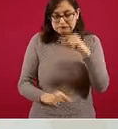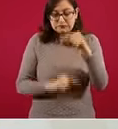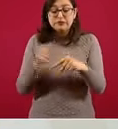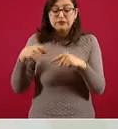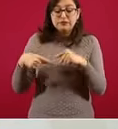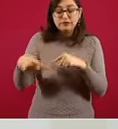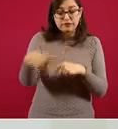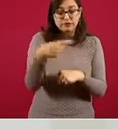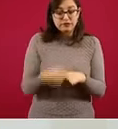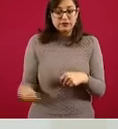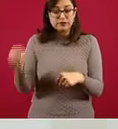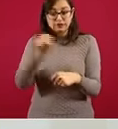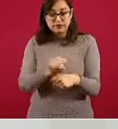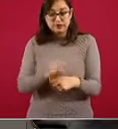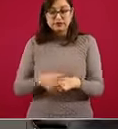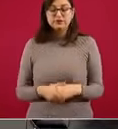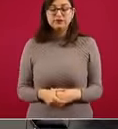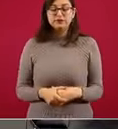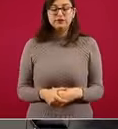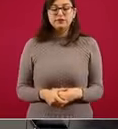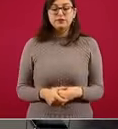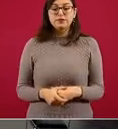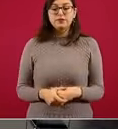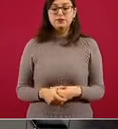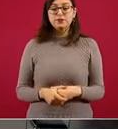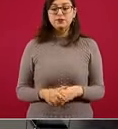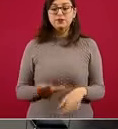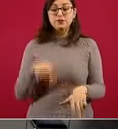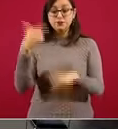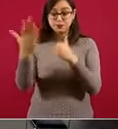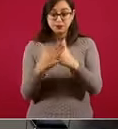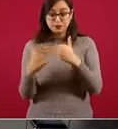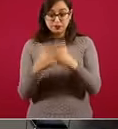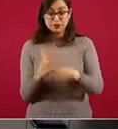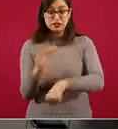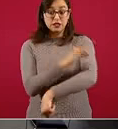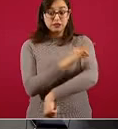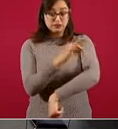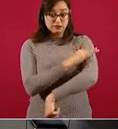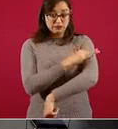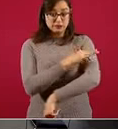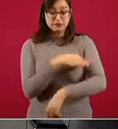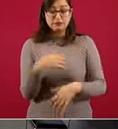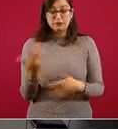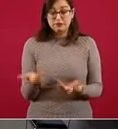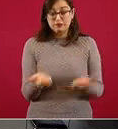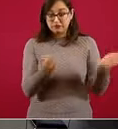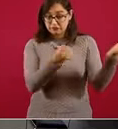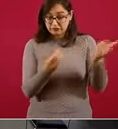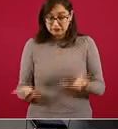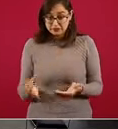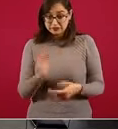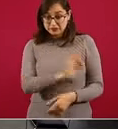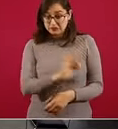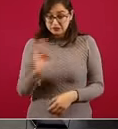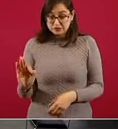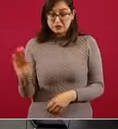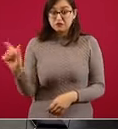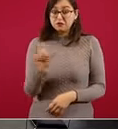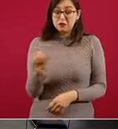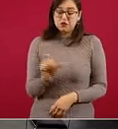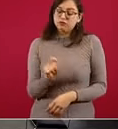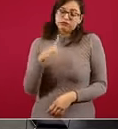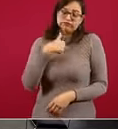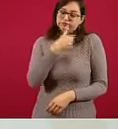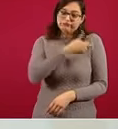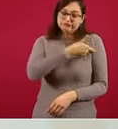piensa completar. Y sobre el calendario de cuándo llegan las próximas, esto sí, no tengo yo el detalle, posiblemente